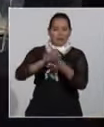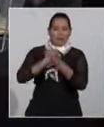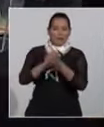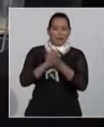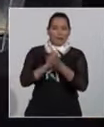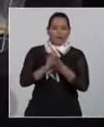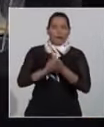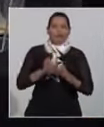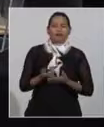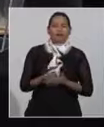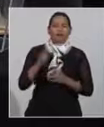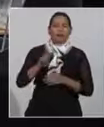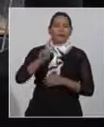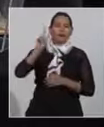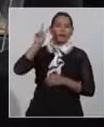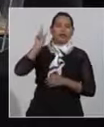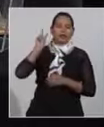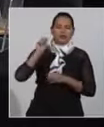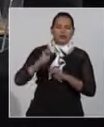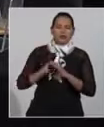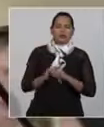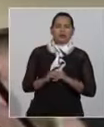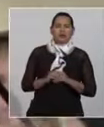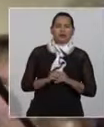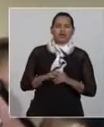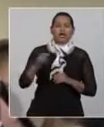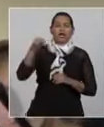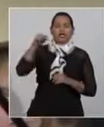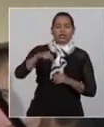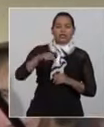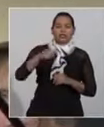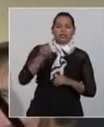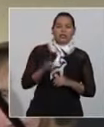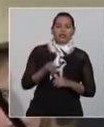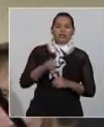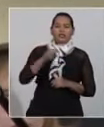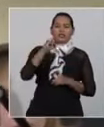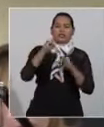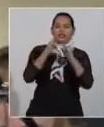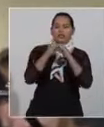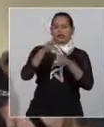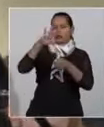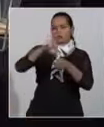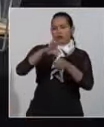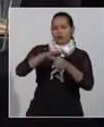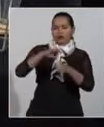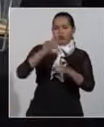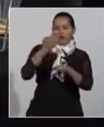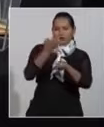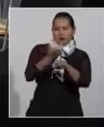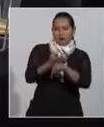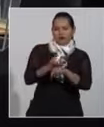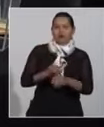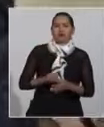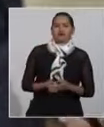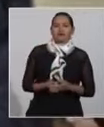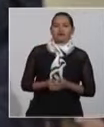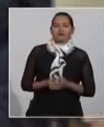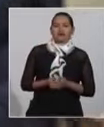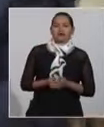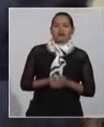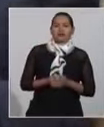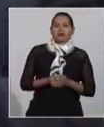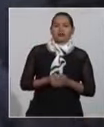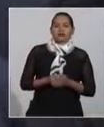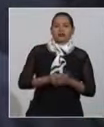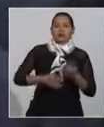el pasado viernes en la sede del Instituto Electoral del Estado, avalado por los representantes de los partidos políticos y por los miembros